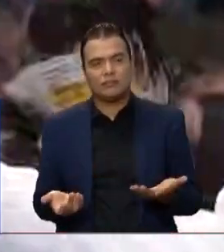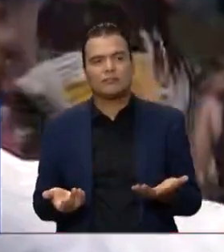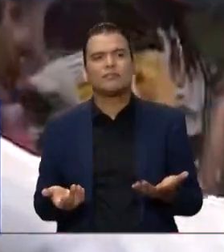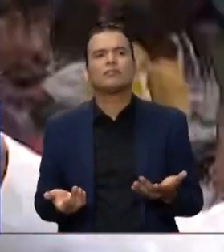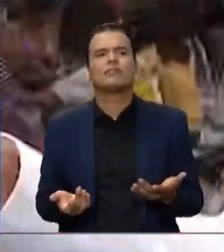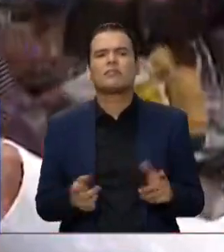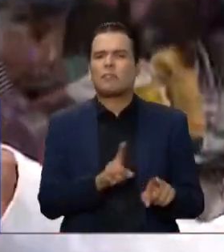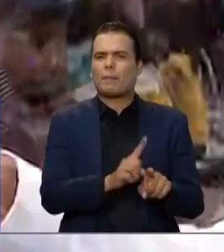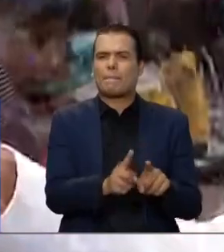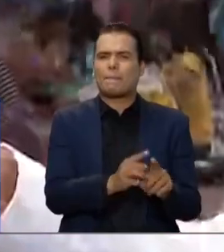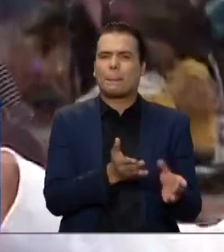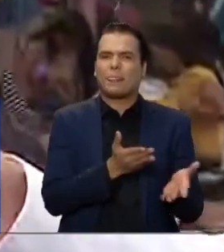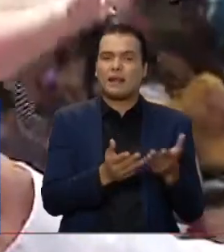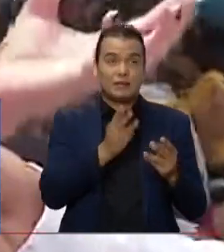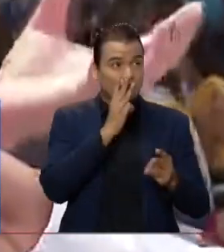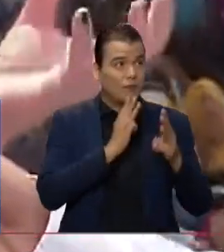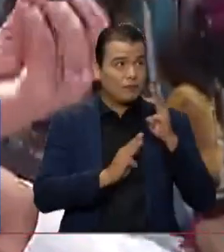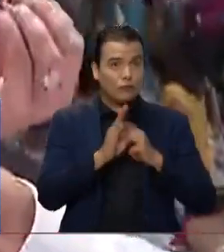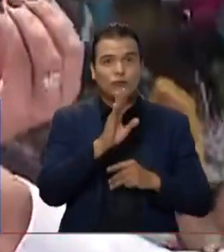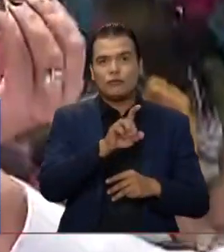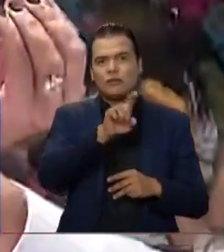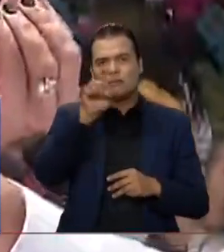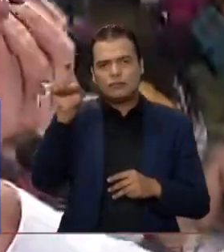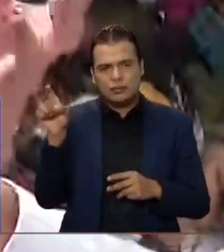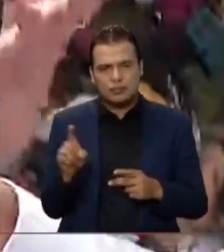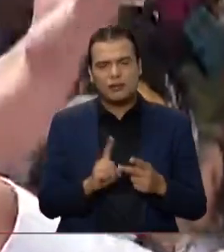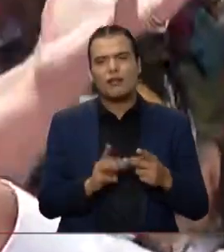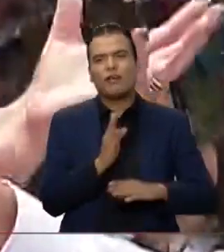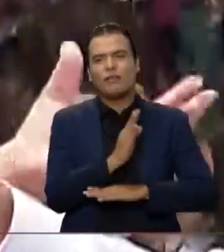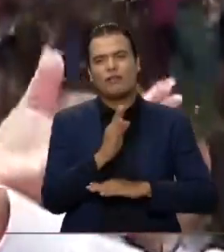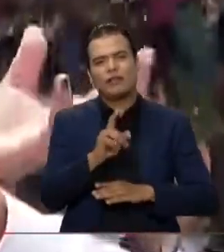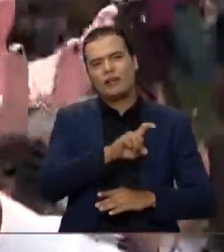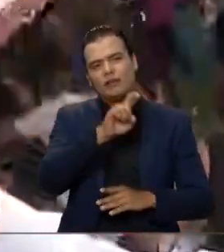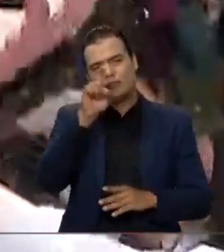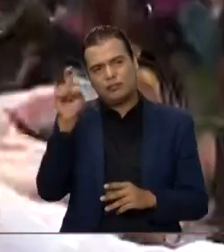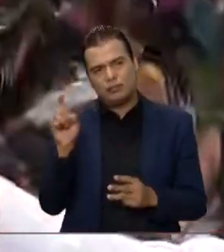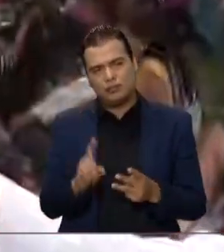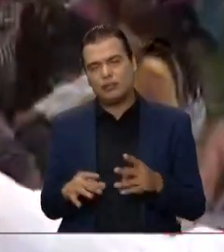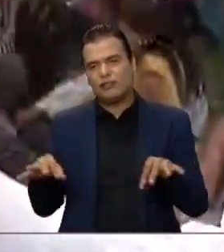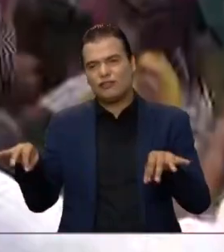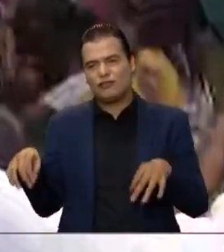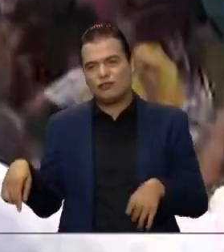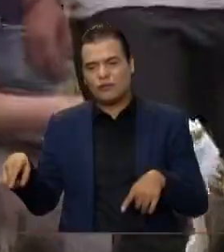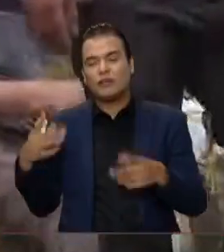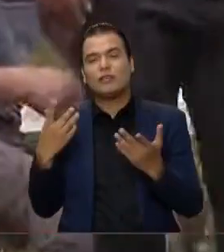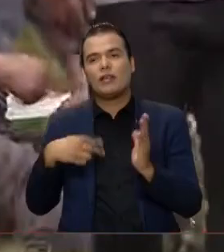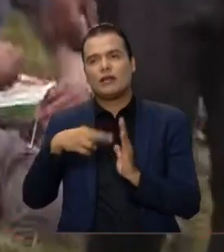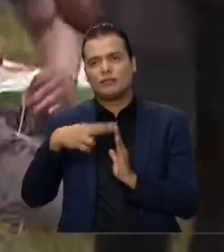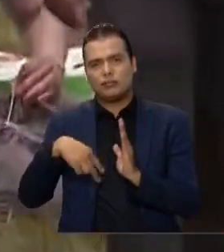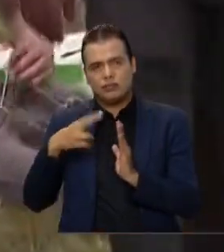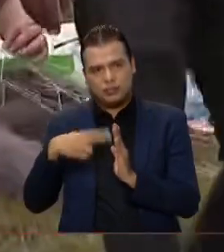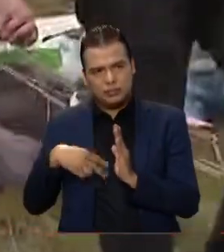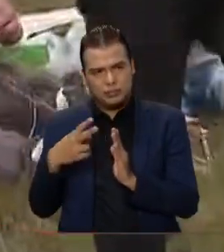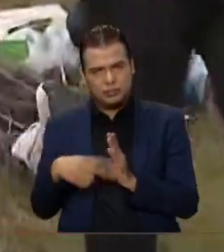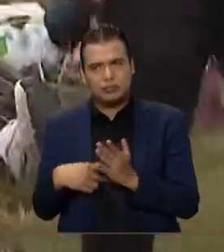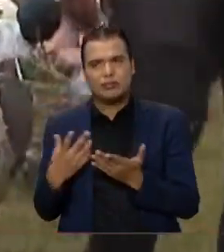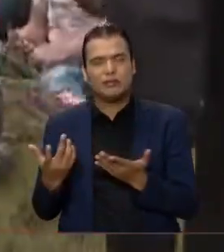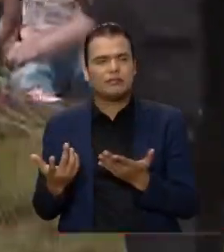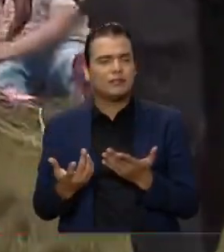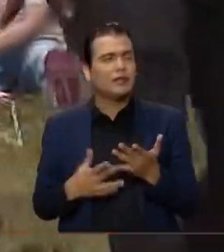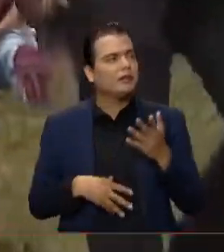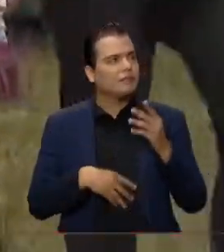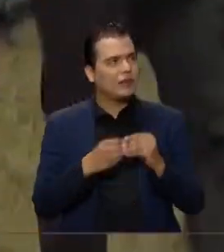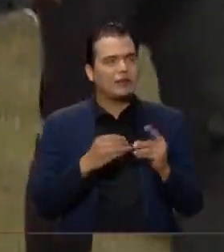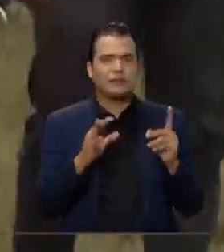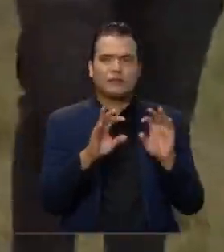tenemos el Museo de Ciencias Itinerante, tenemos zonas de picnic, de lectura, y todavía están a tiempo de venir las